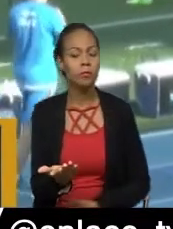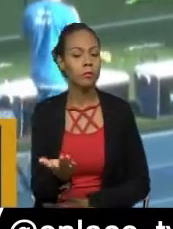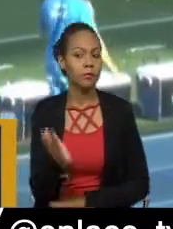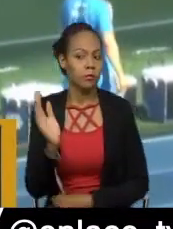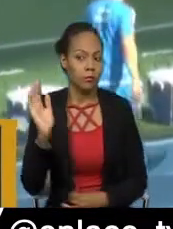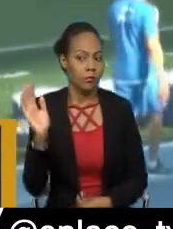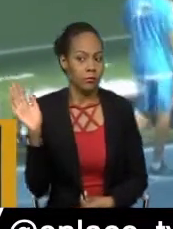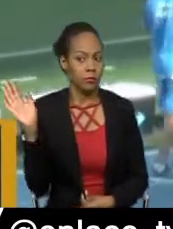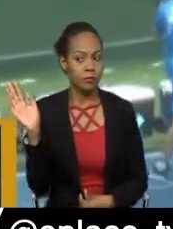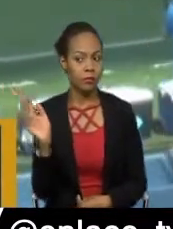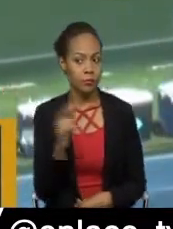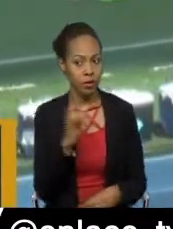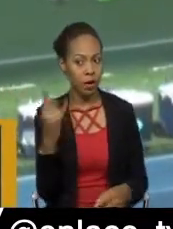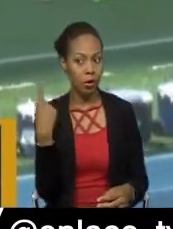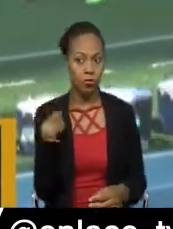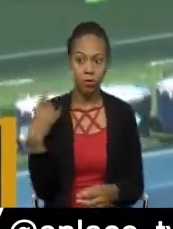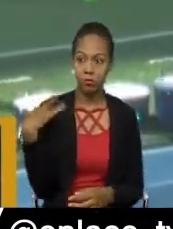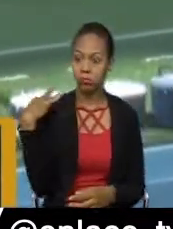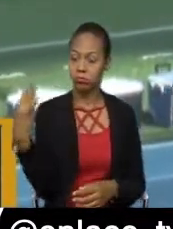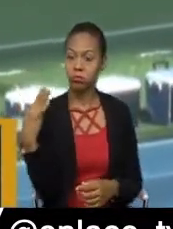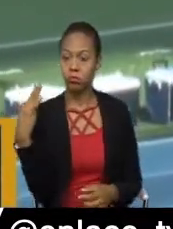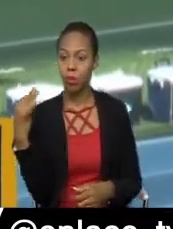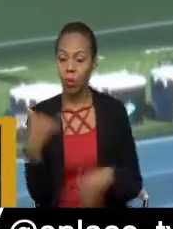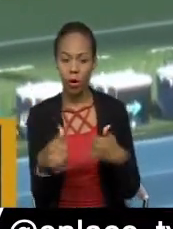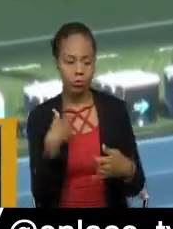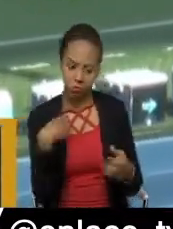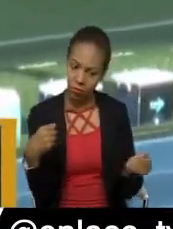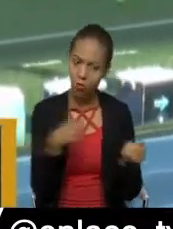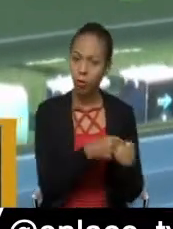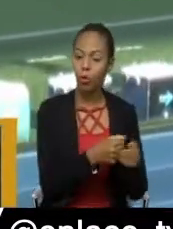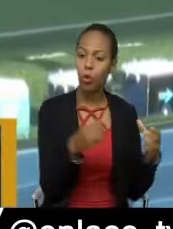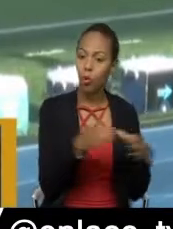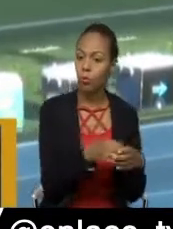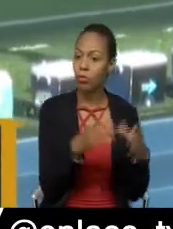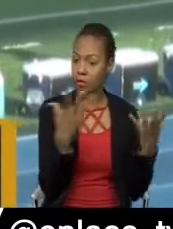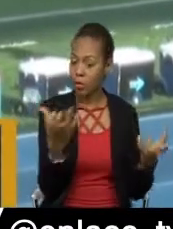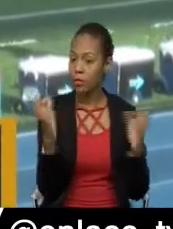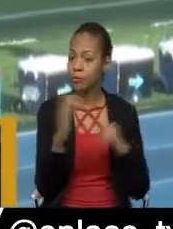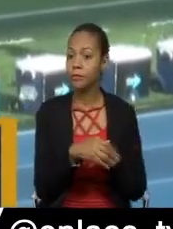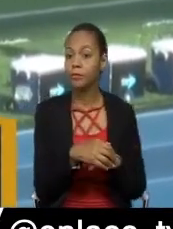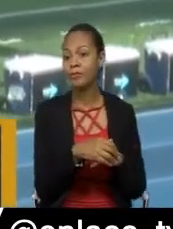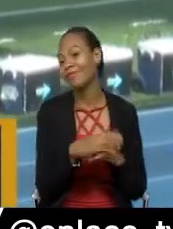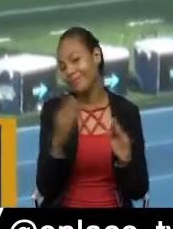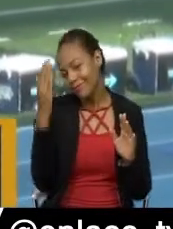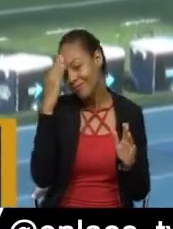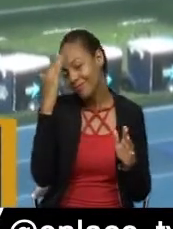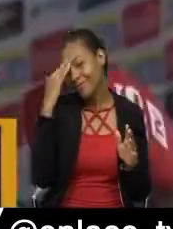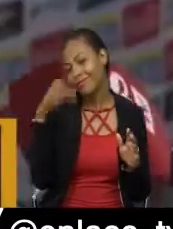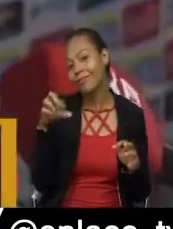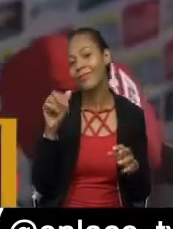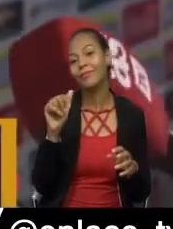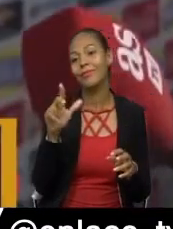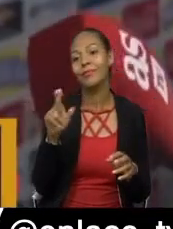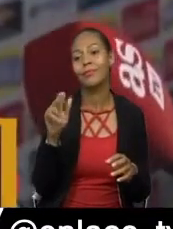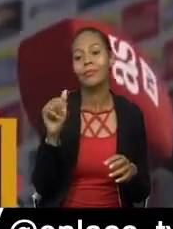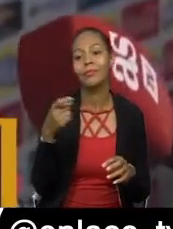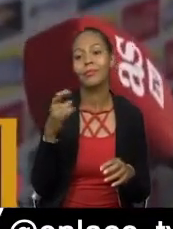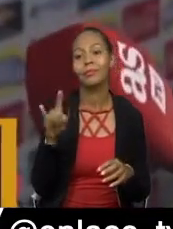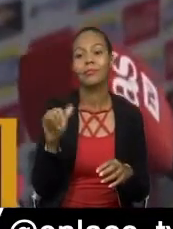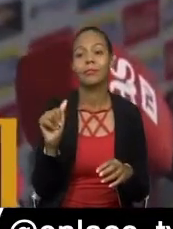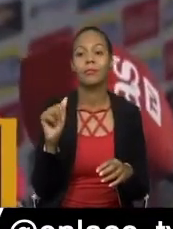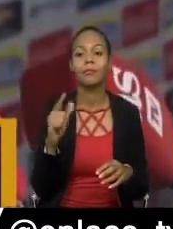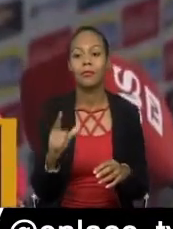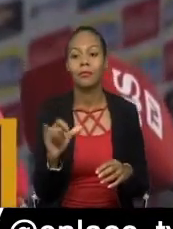jueves, si tengo la oportunidad de jugar, pueda seguir aportando al equipo. Bueno, históricamente Paraguay se caracteriza por ser